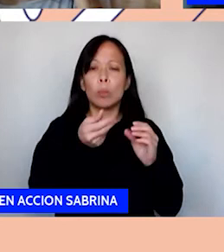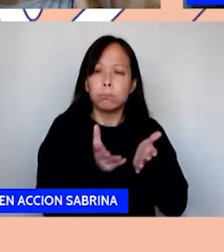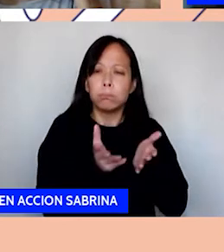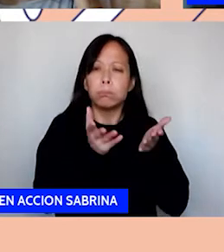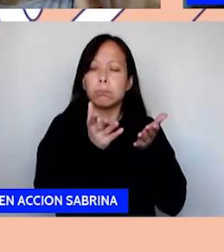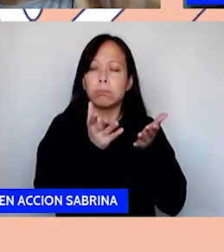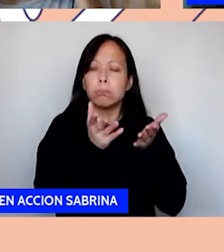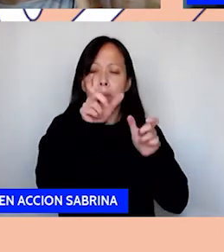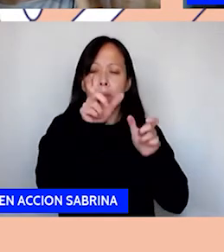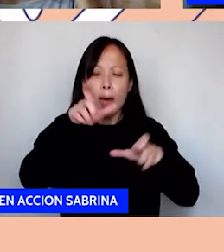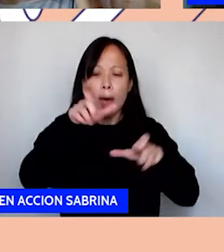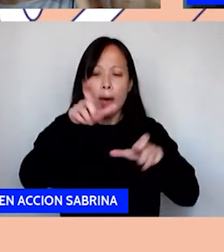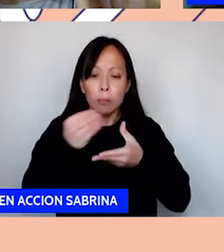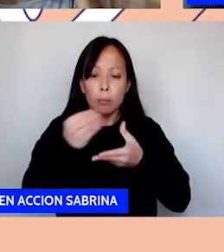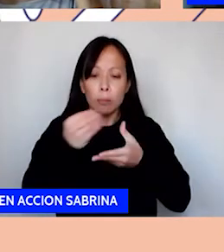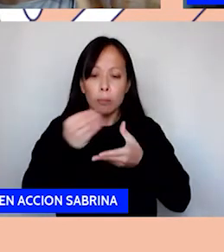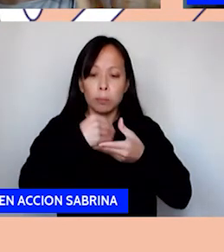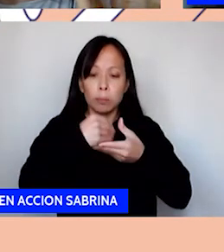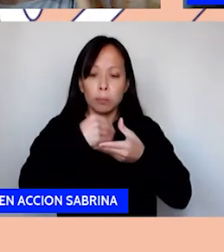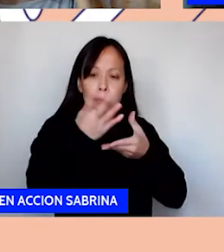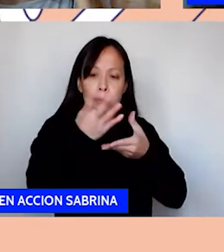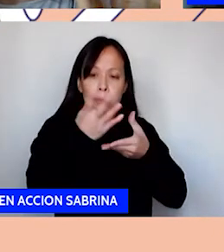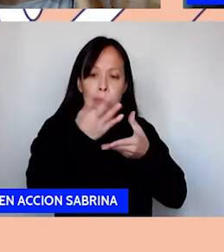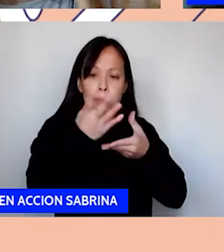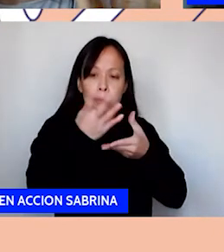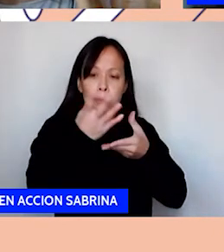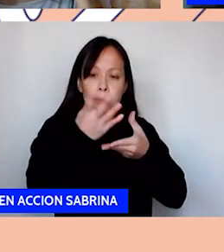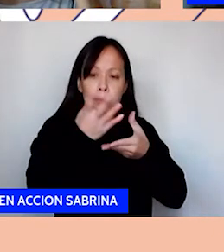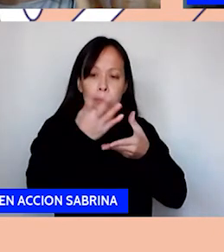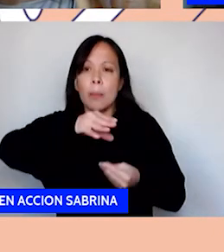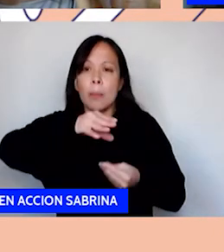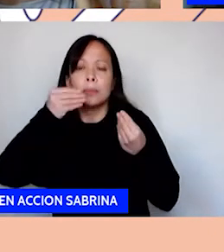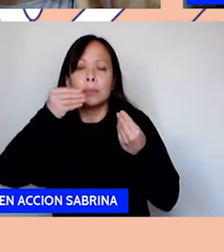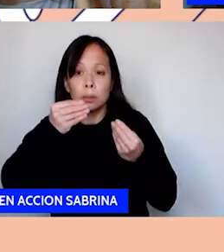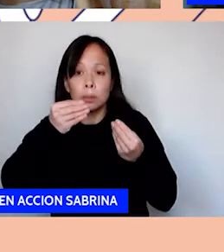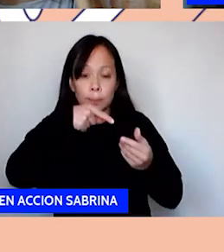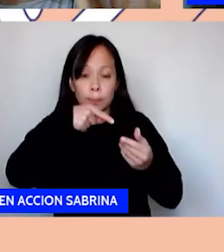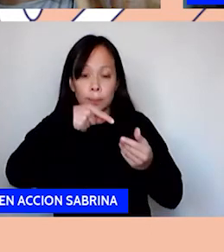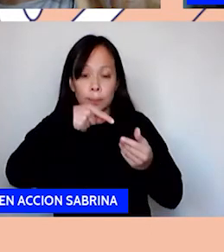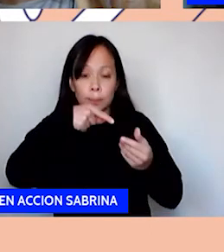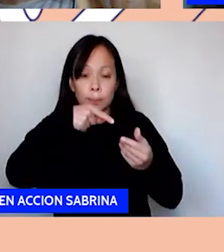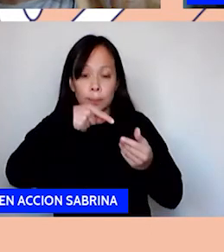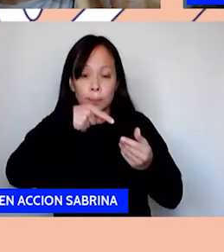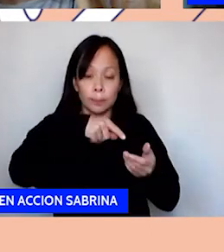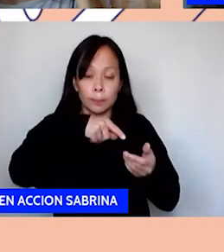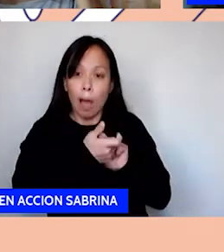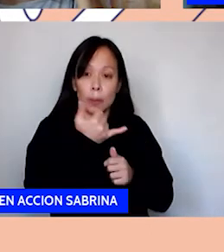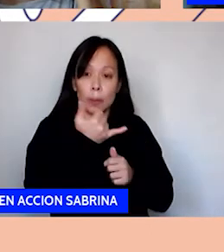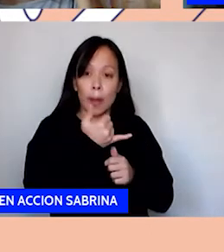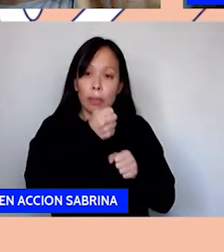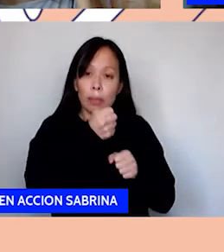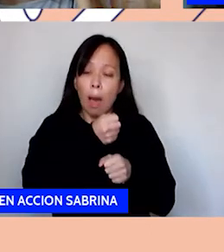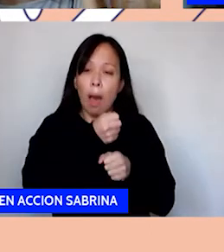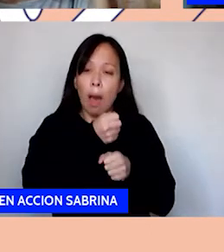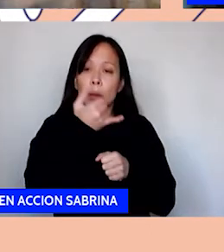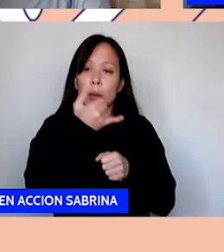para que esto ocurra. Y digamos que La sección de comentarios de WordPress es probablemente la única